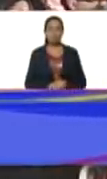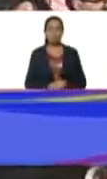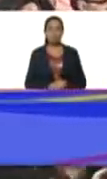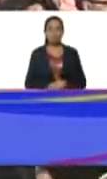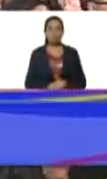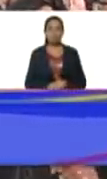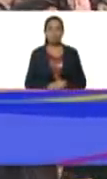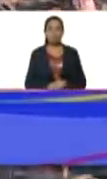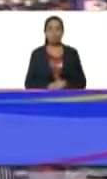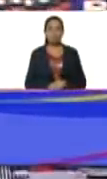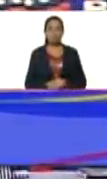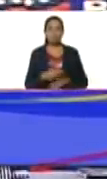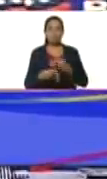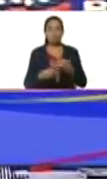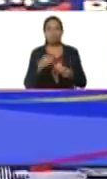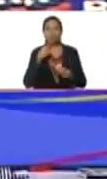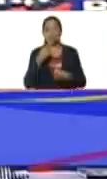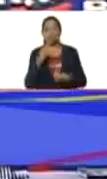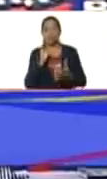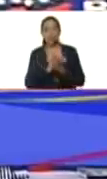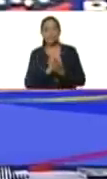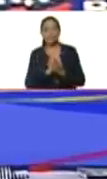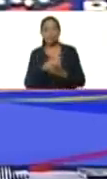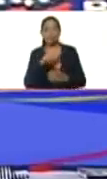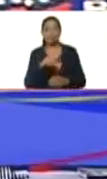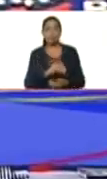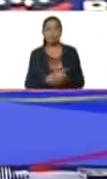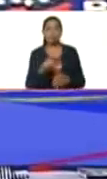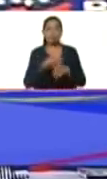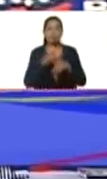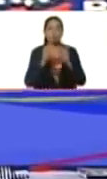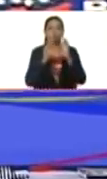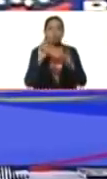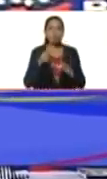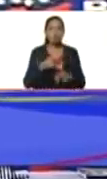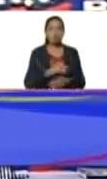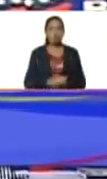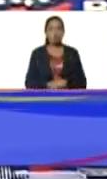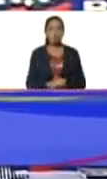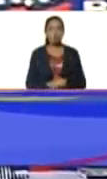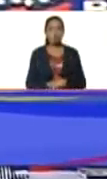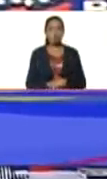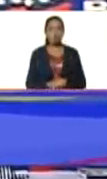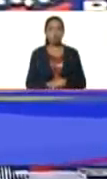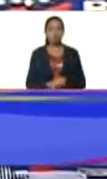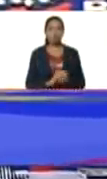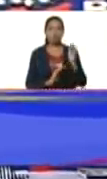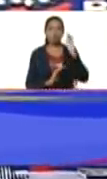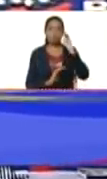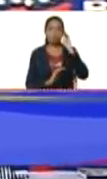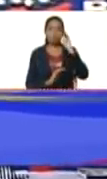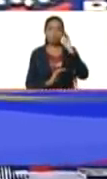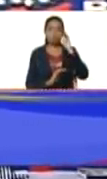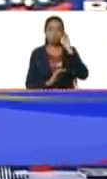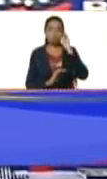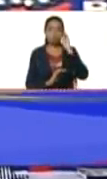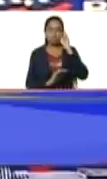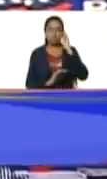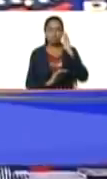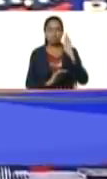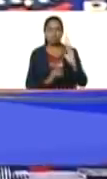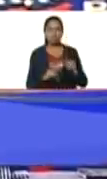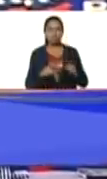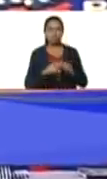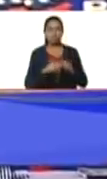Y hacer lo que decía el compañero, buscar, más allá de la idea del voto, que es